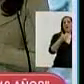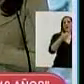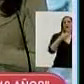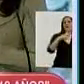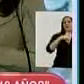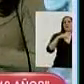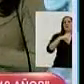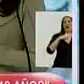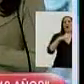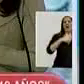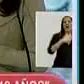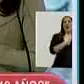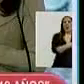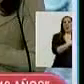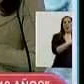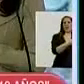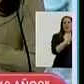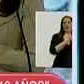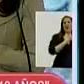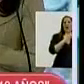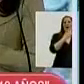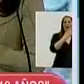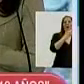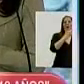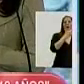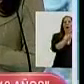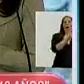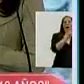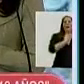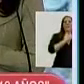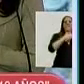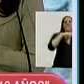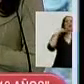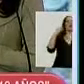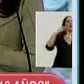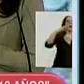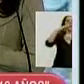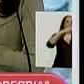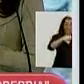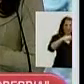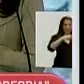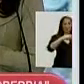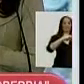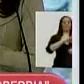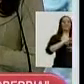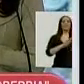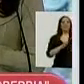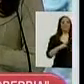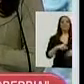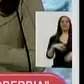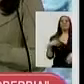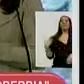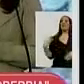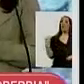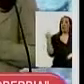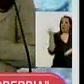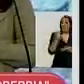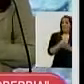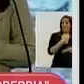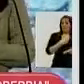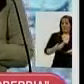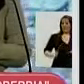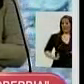que otros le dijeran lo que tenía que hacer, con un carácter muy fuerte. Pero yo creo que todo eso